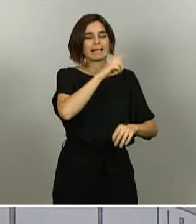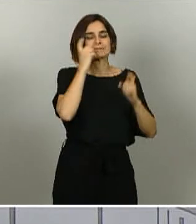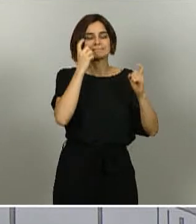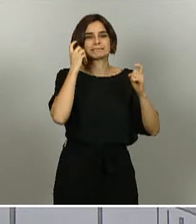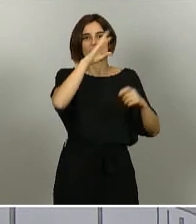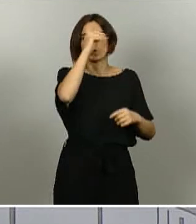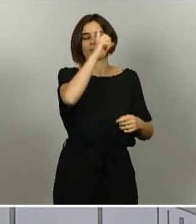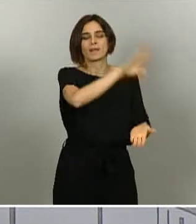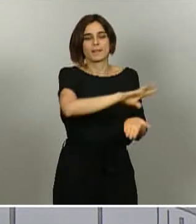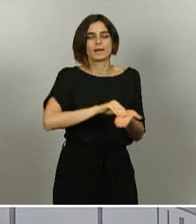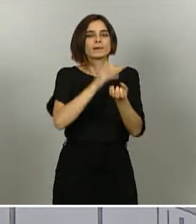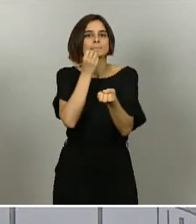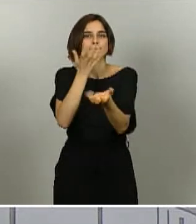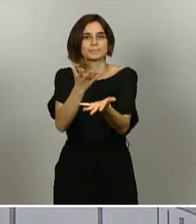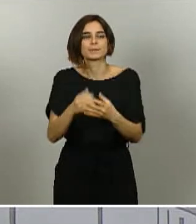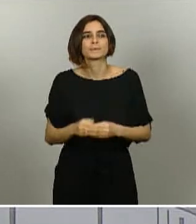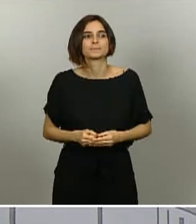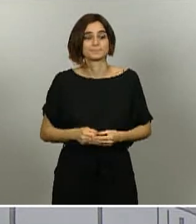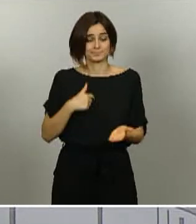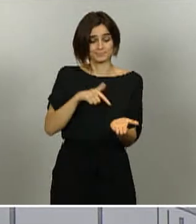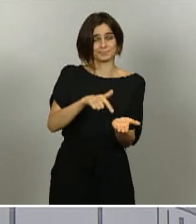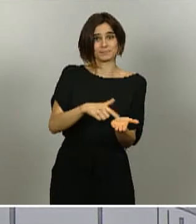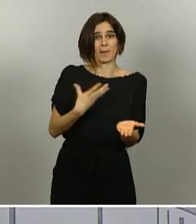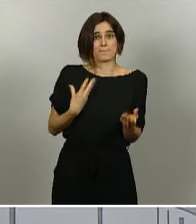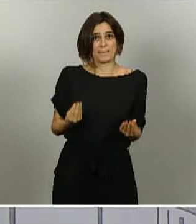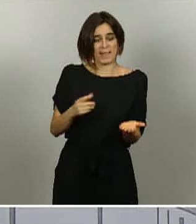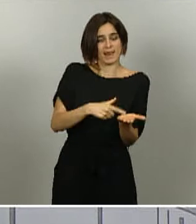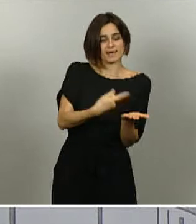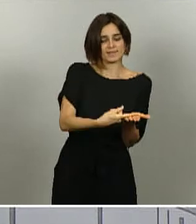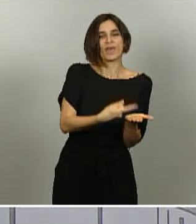tengo los datos de los notificados, los nuevos notificados a día de hoy.